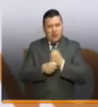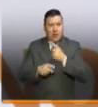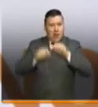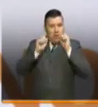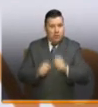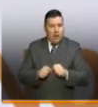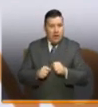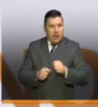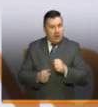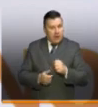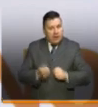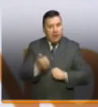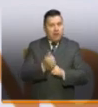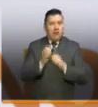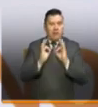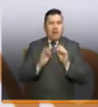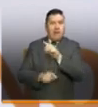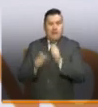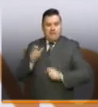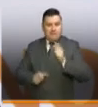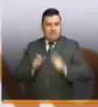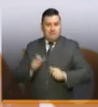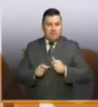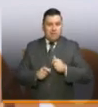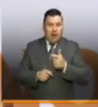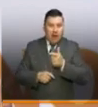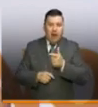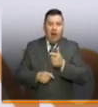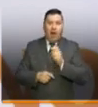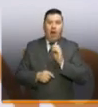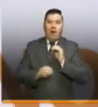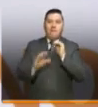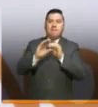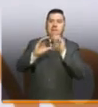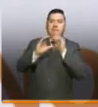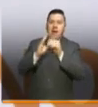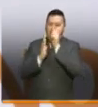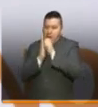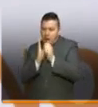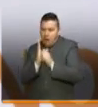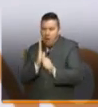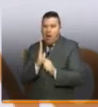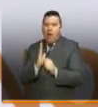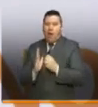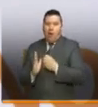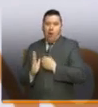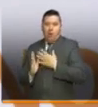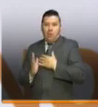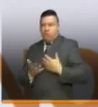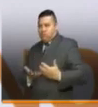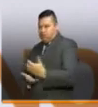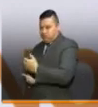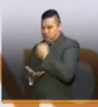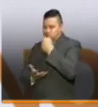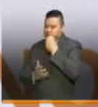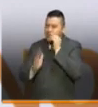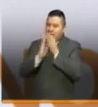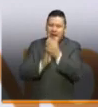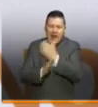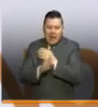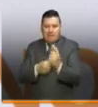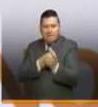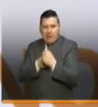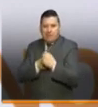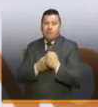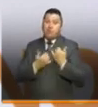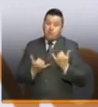además garantizar que estas personas al final queden bancarizadas y por eso la banca de oportunidades ha sido fundamental queremos hoy